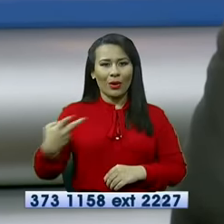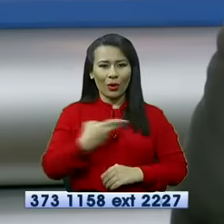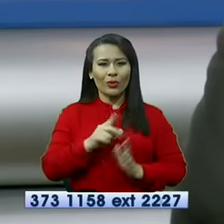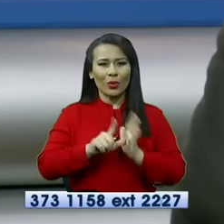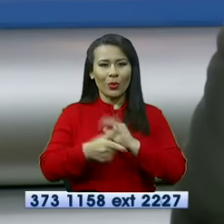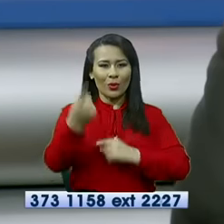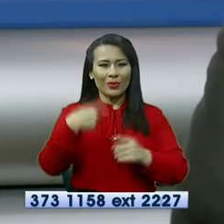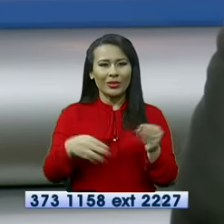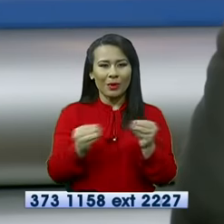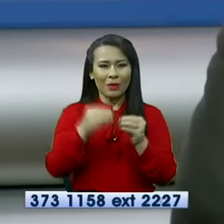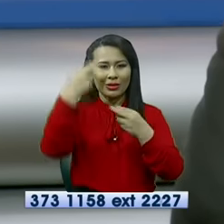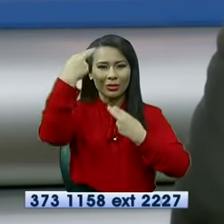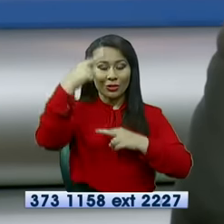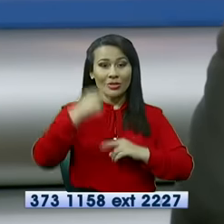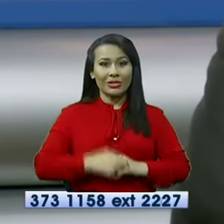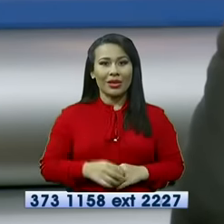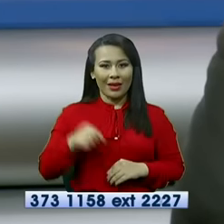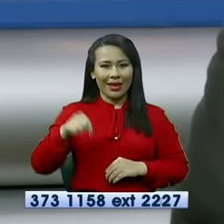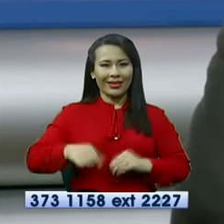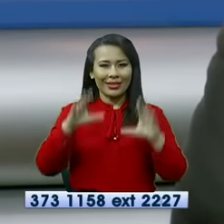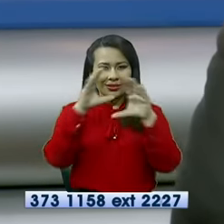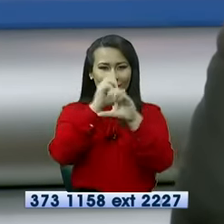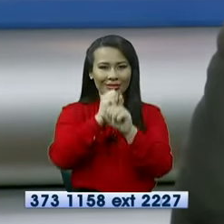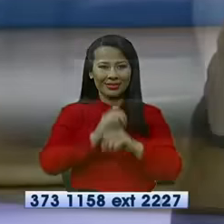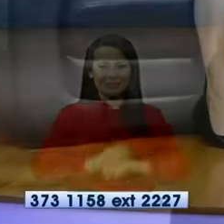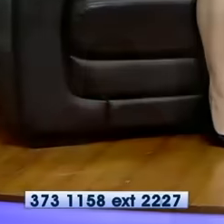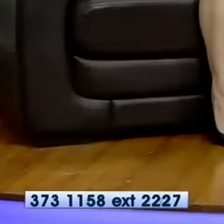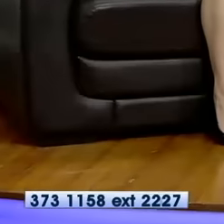regresamos con más de la noticia en su emisión